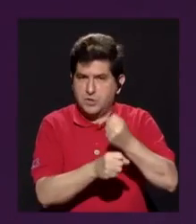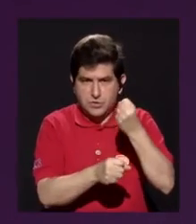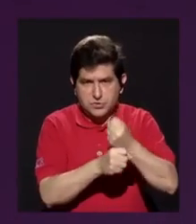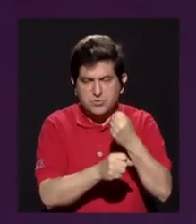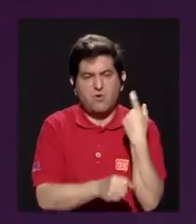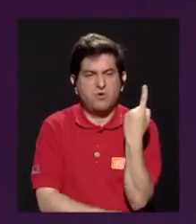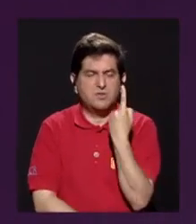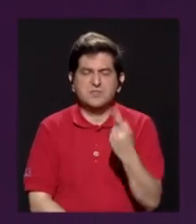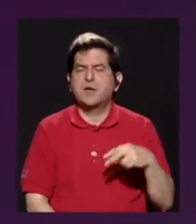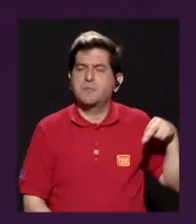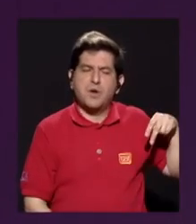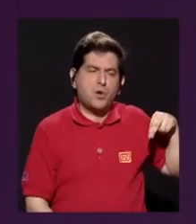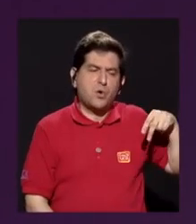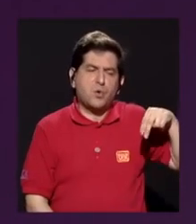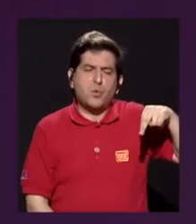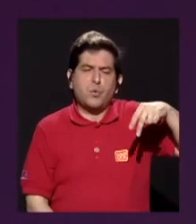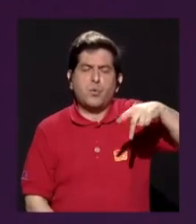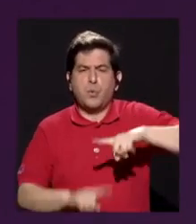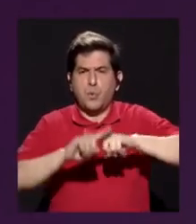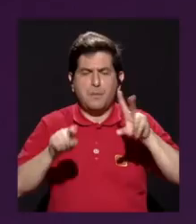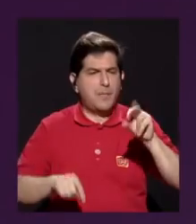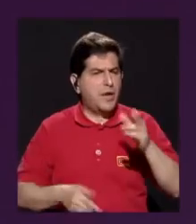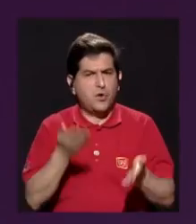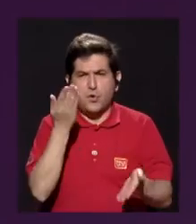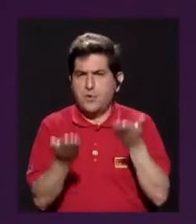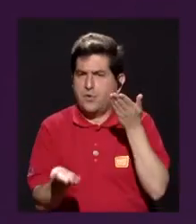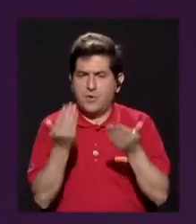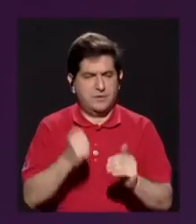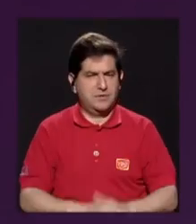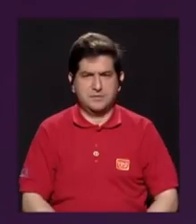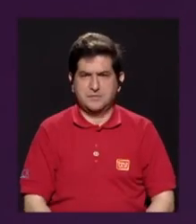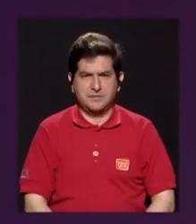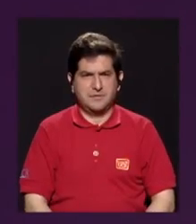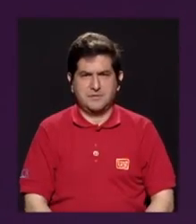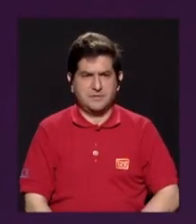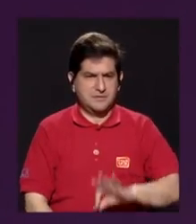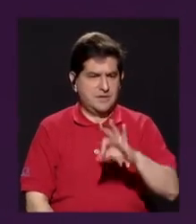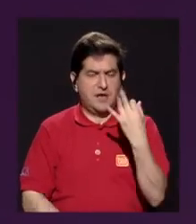pues siempre he caminado, ¿verdad? Pero no, digamos, como en la forma